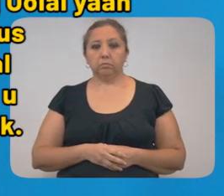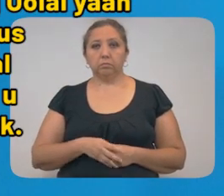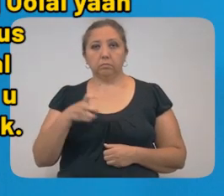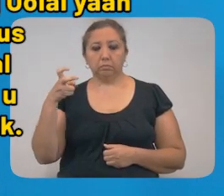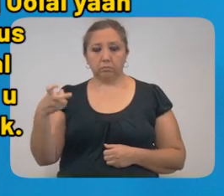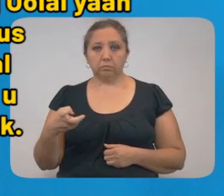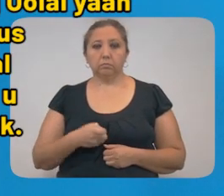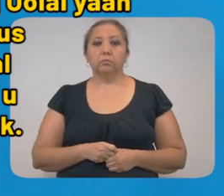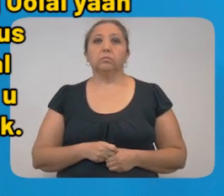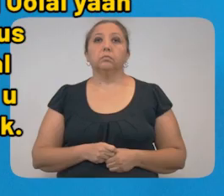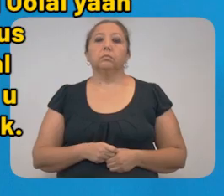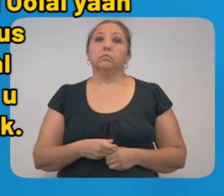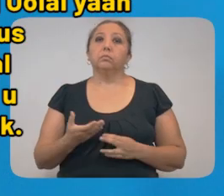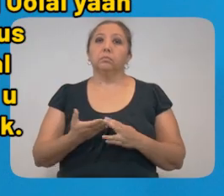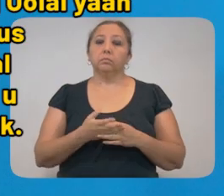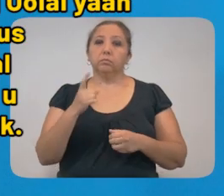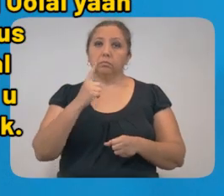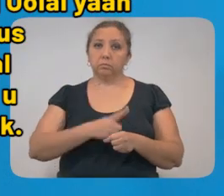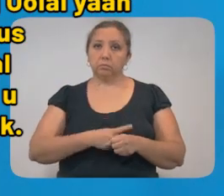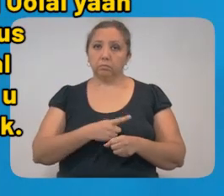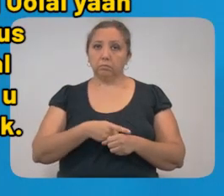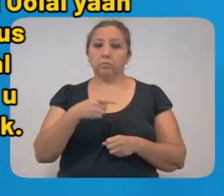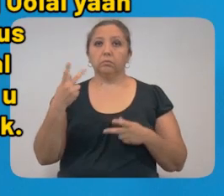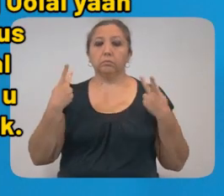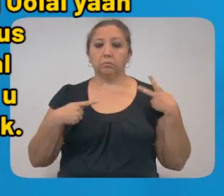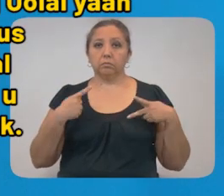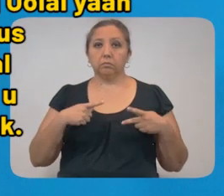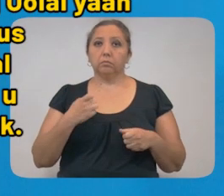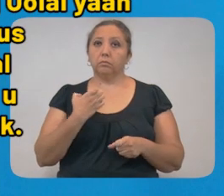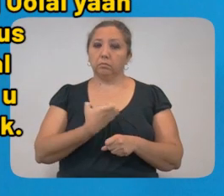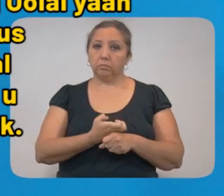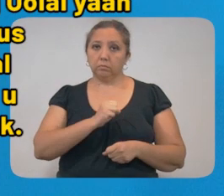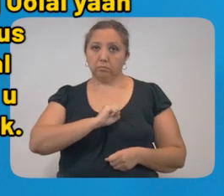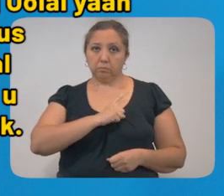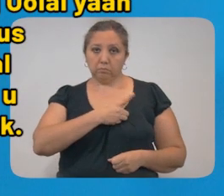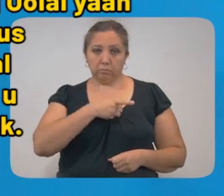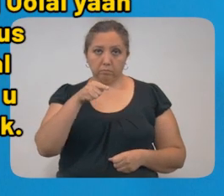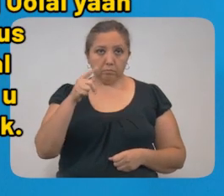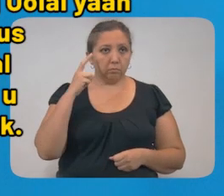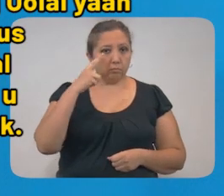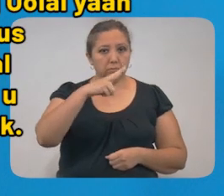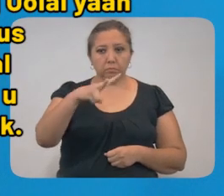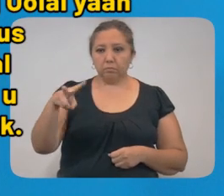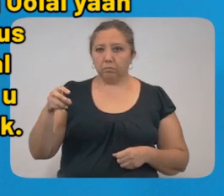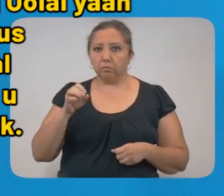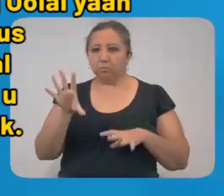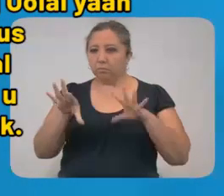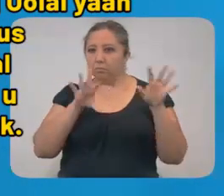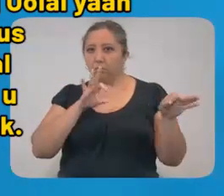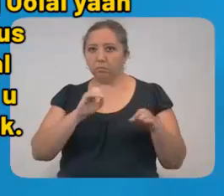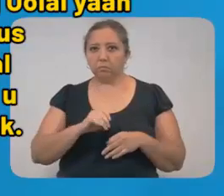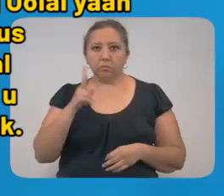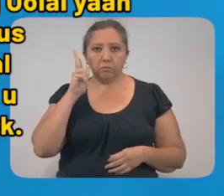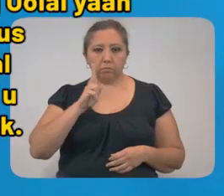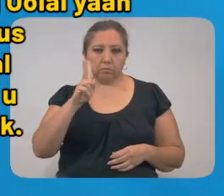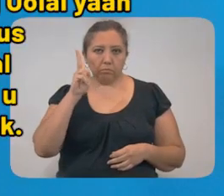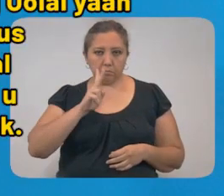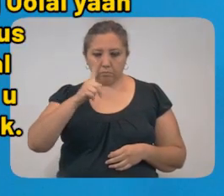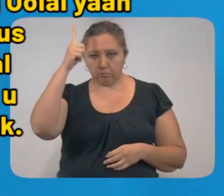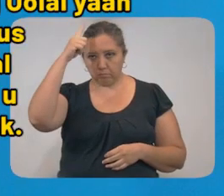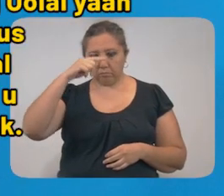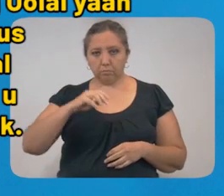En esta fase de la epidemia, personal del sector salud estatal aplicará pruebas para detectar coronavirus en lugares determinados